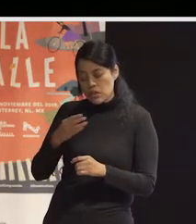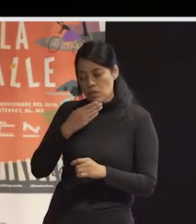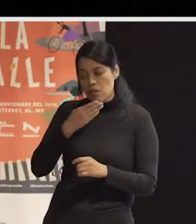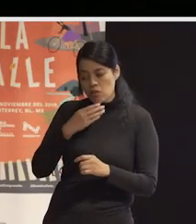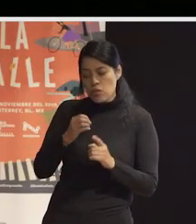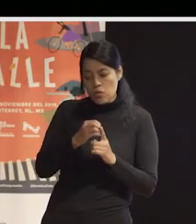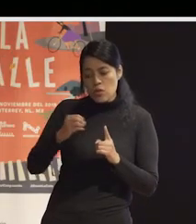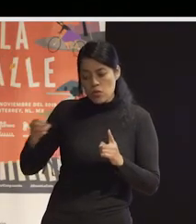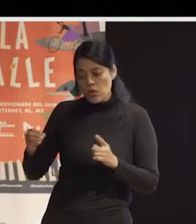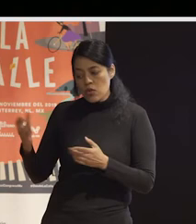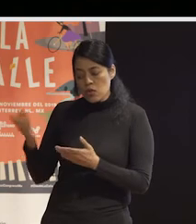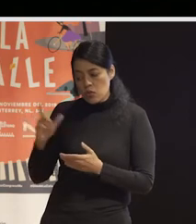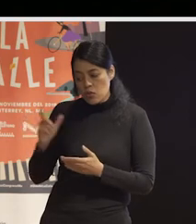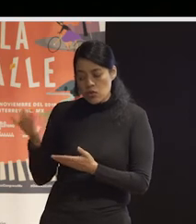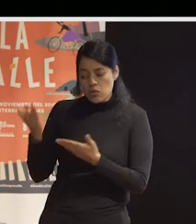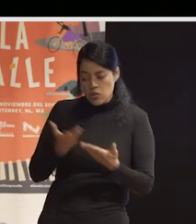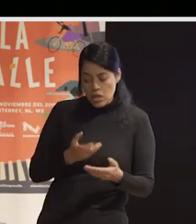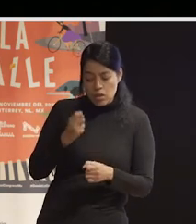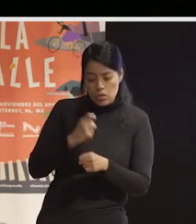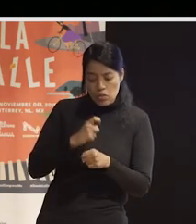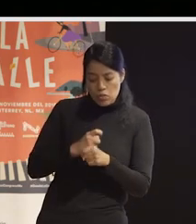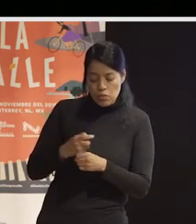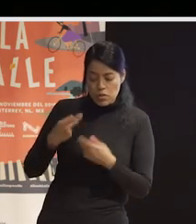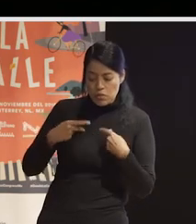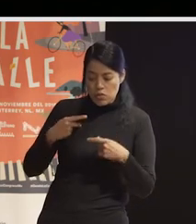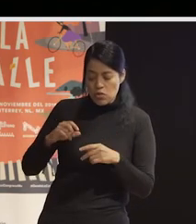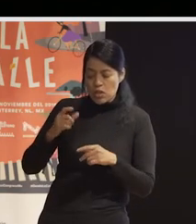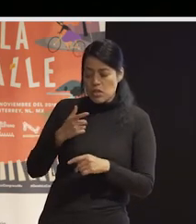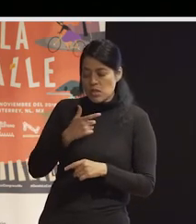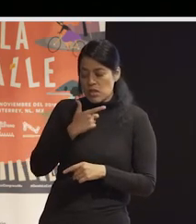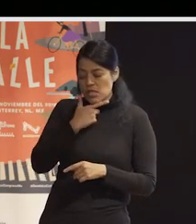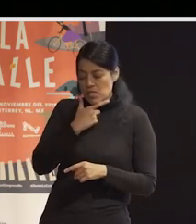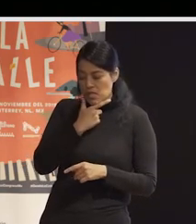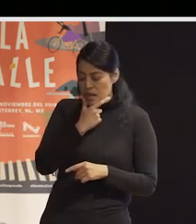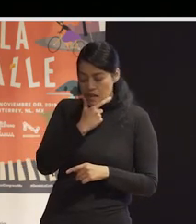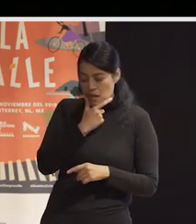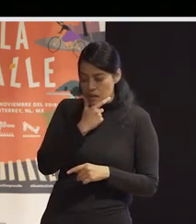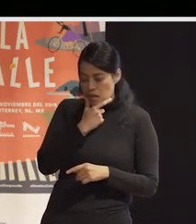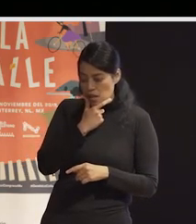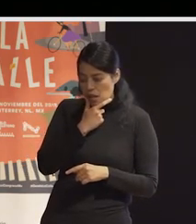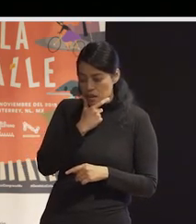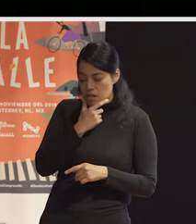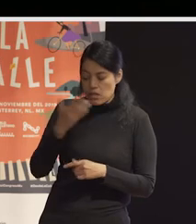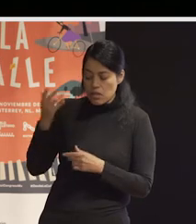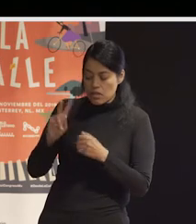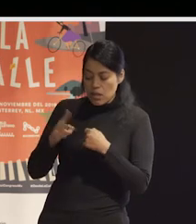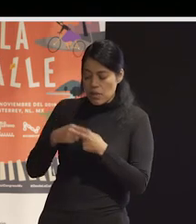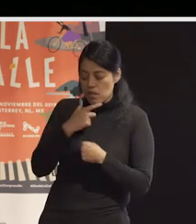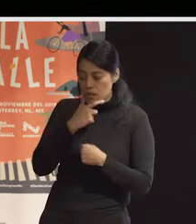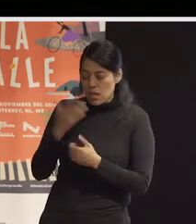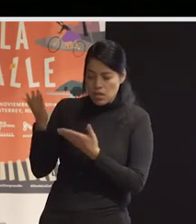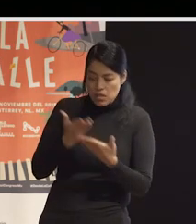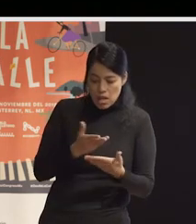cuando llegaron los primeros colonos de inglaterra sobre todo entonces pero eso no quiere decir